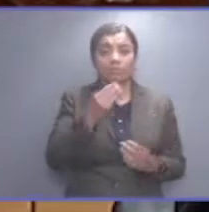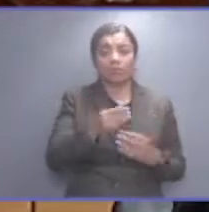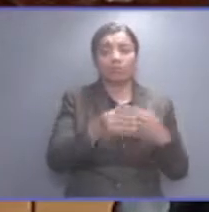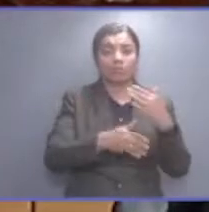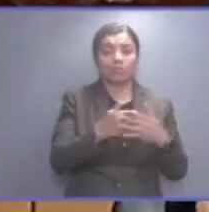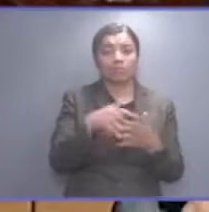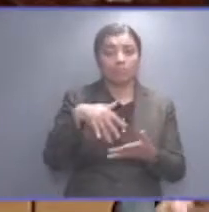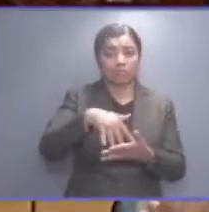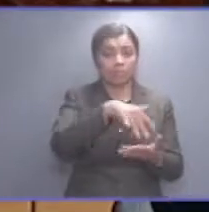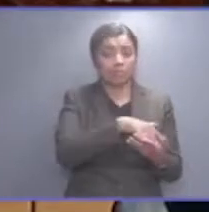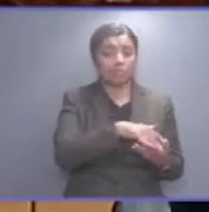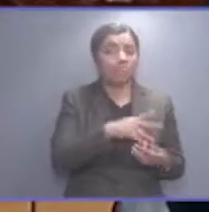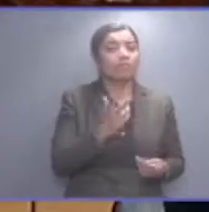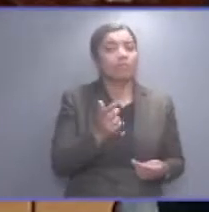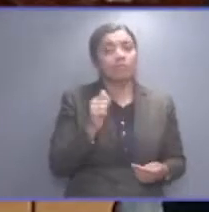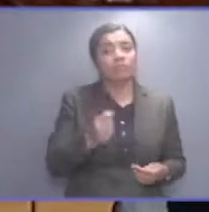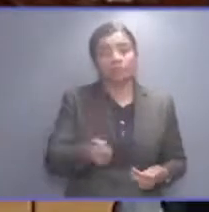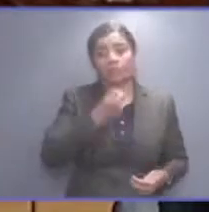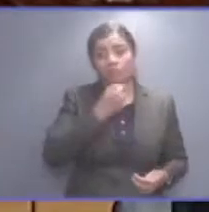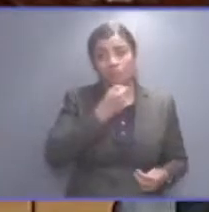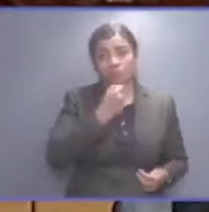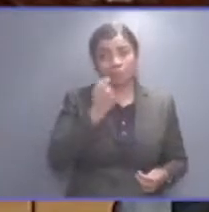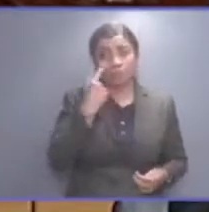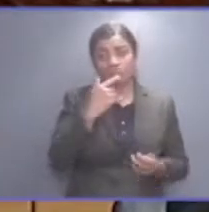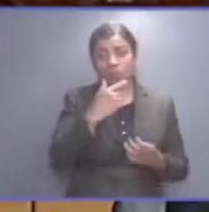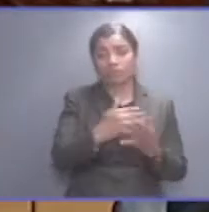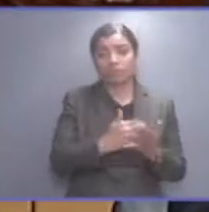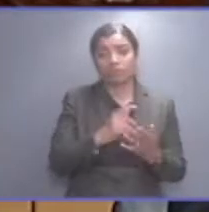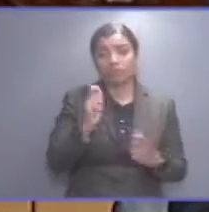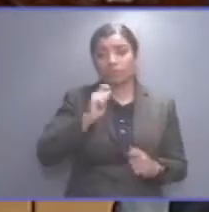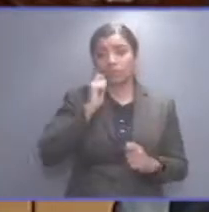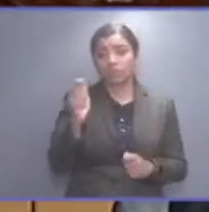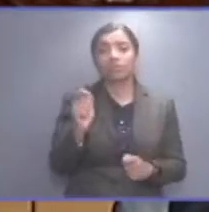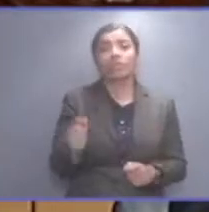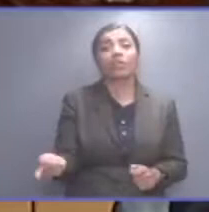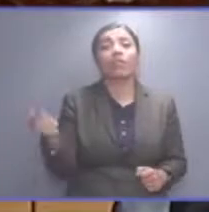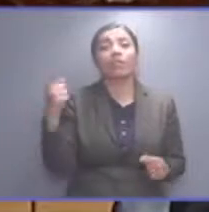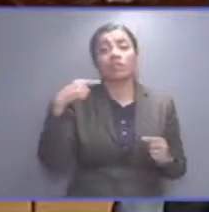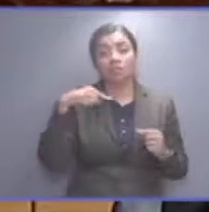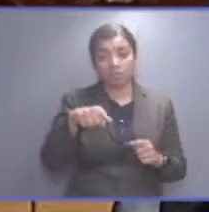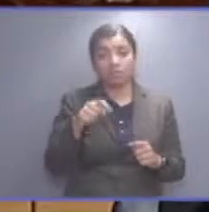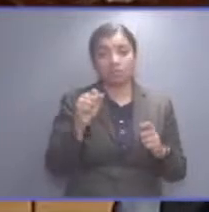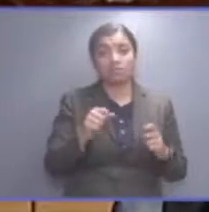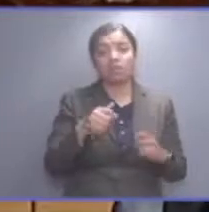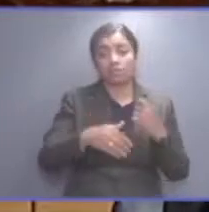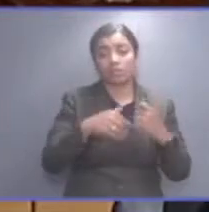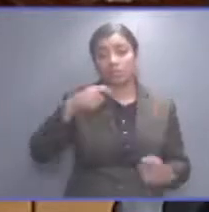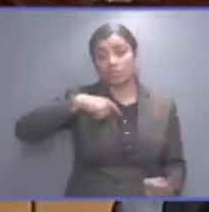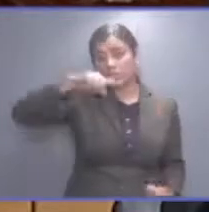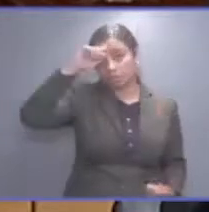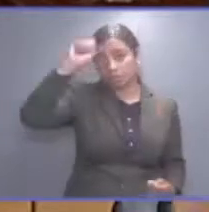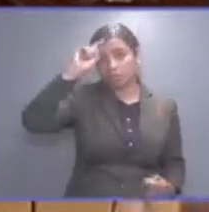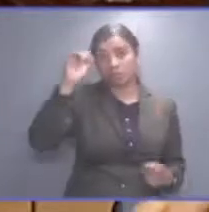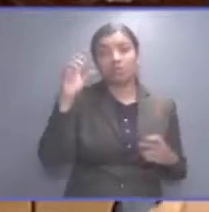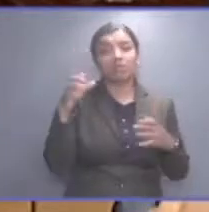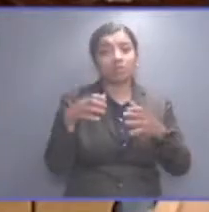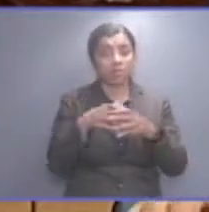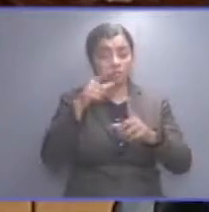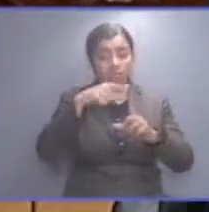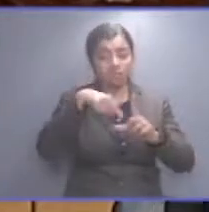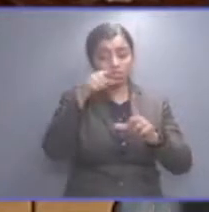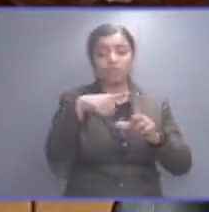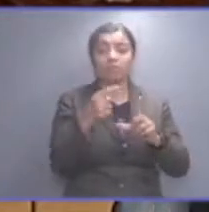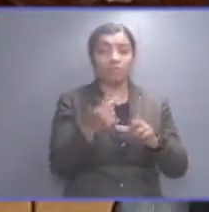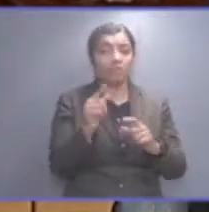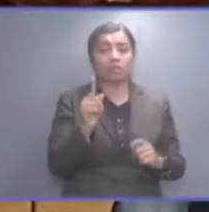de la población, informes, reportes y denuncias. Eso ha sido el trabajo de la Comisión Financiera,